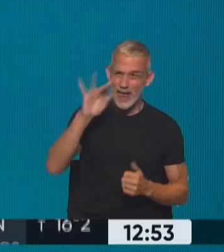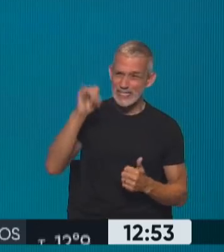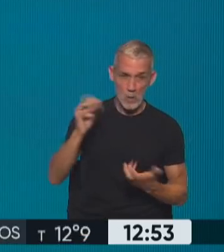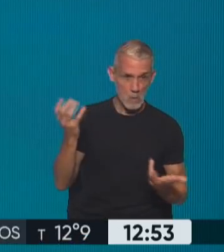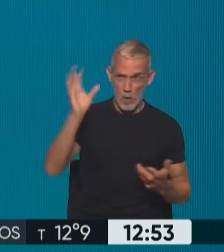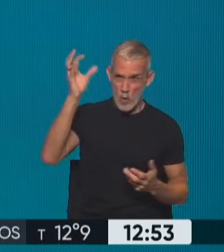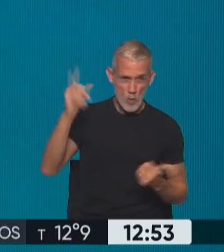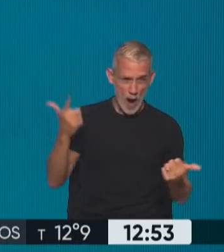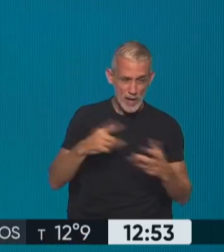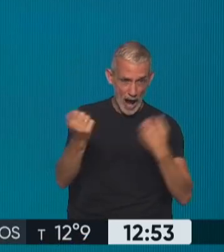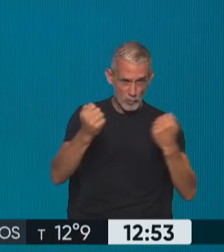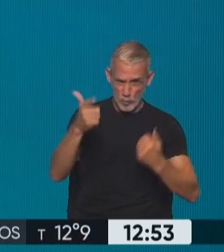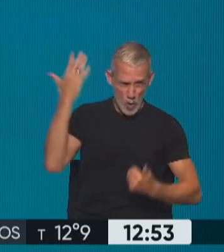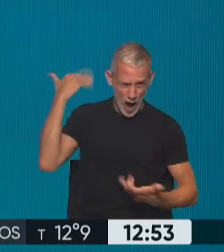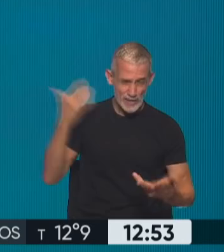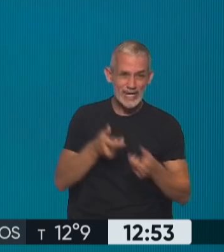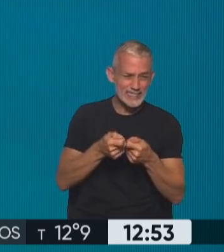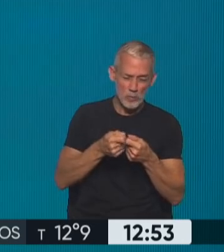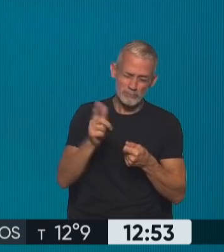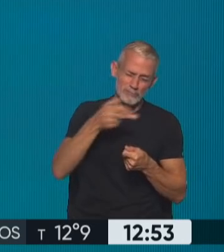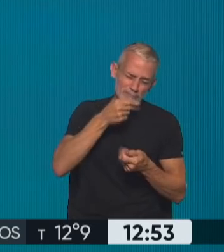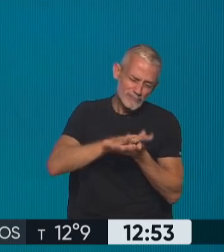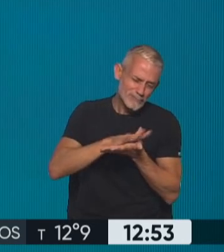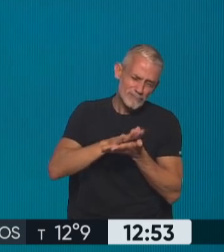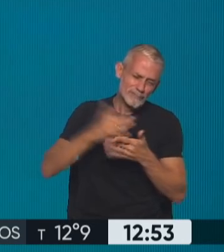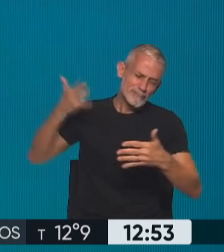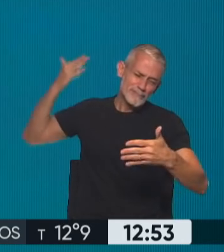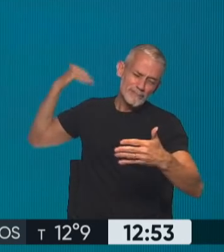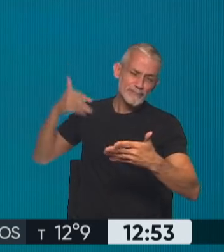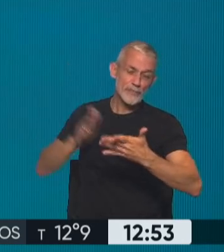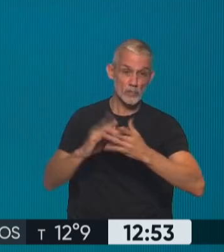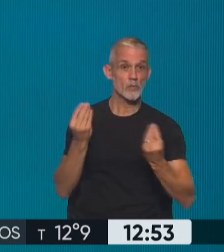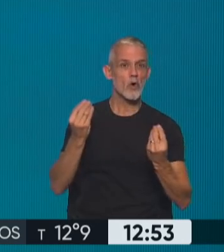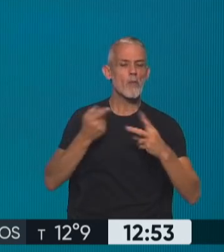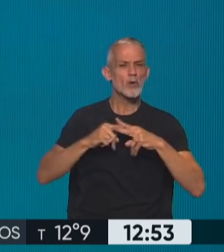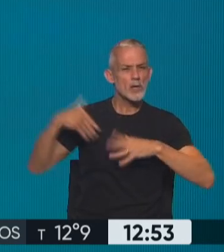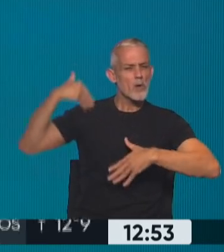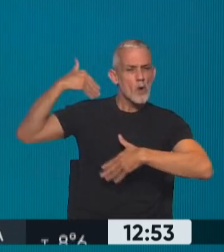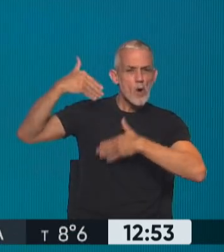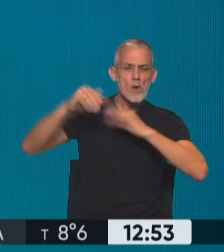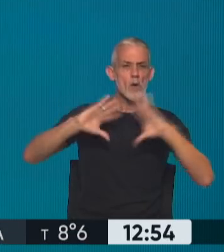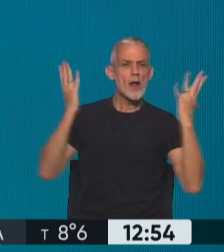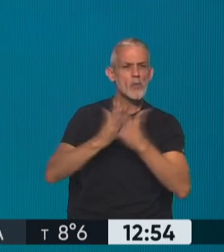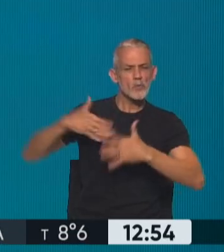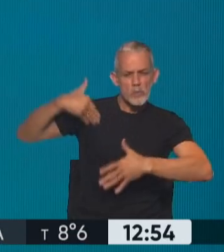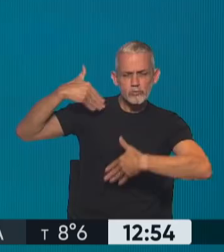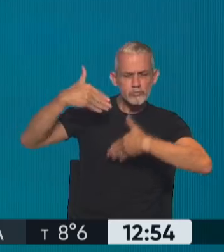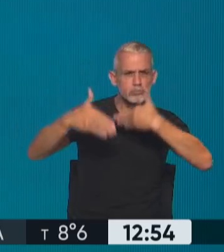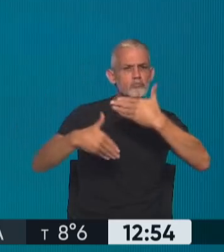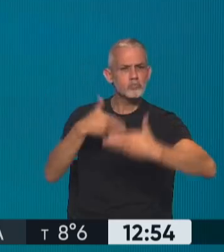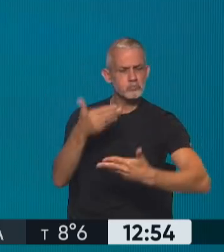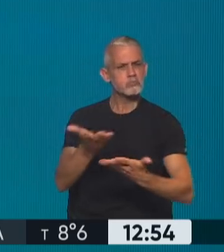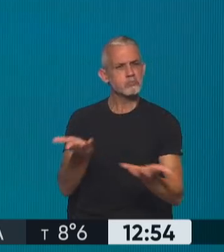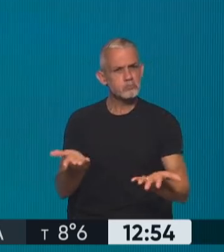no existía el auto, ni los celulares, ni nada de eso. Miren cómo avanzó el mundo, la tecnología,